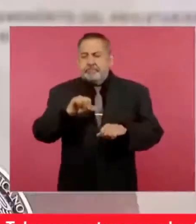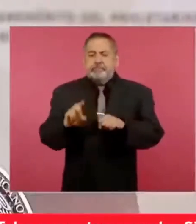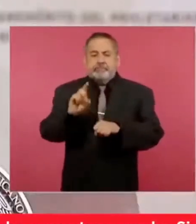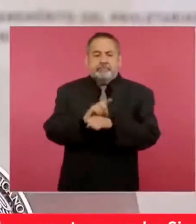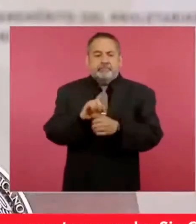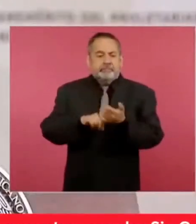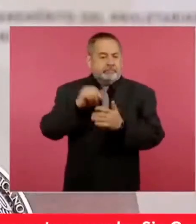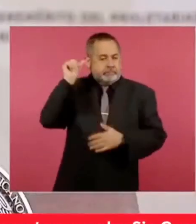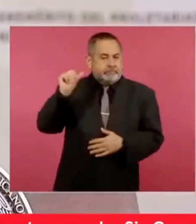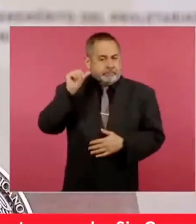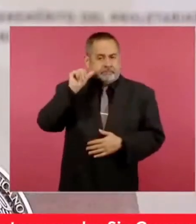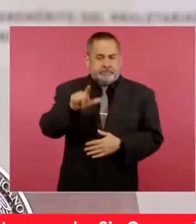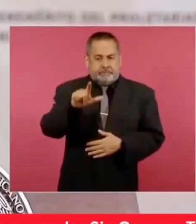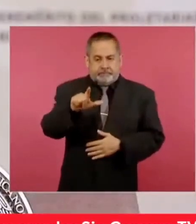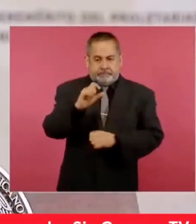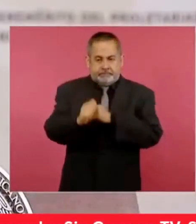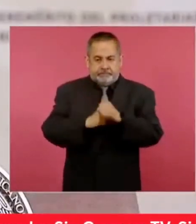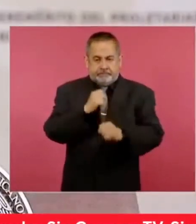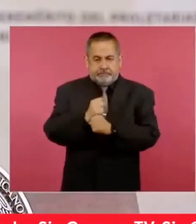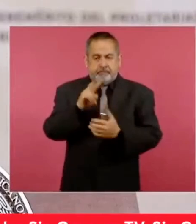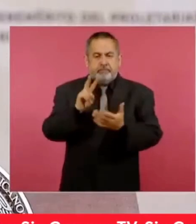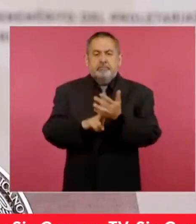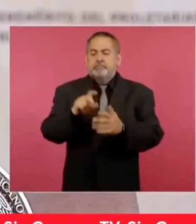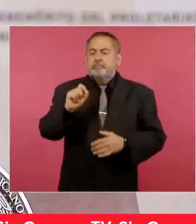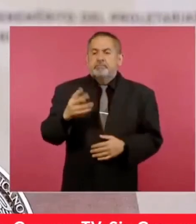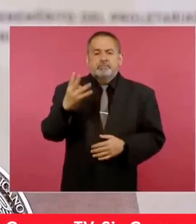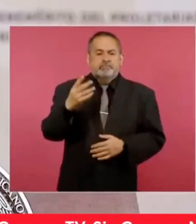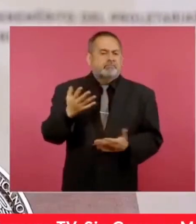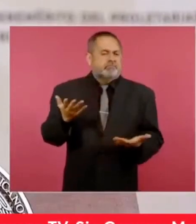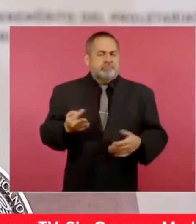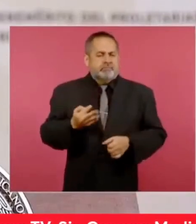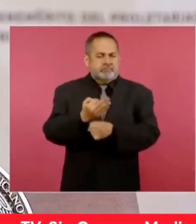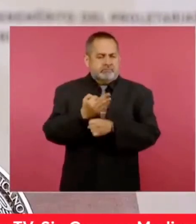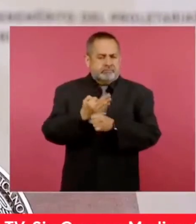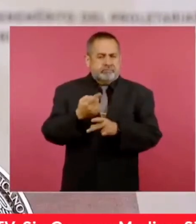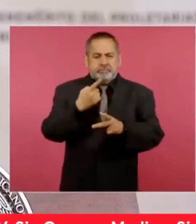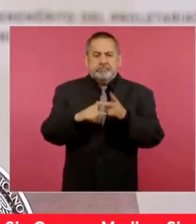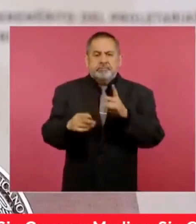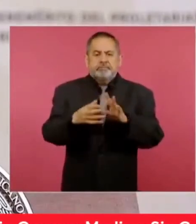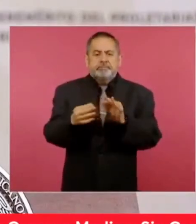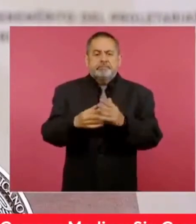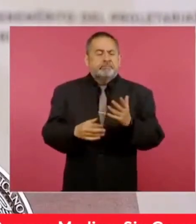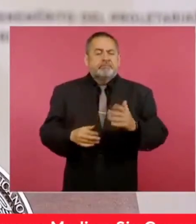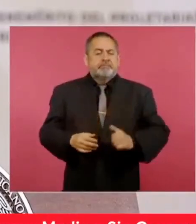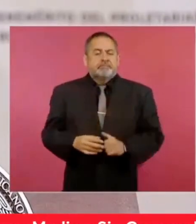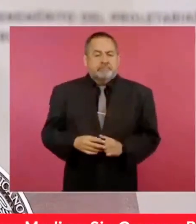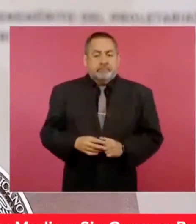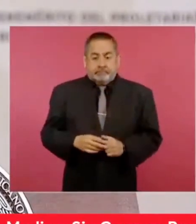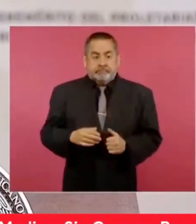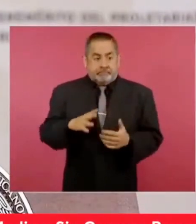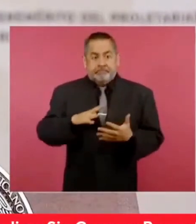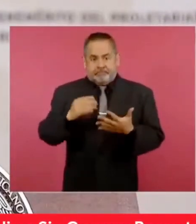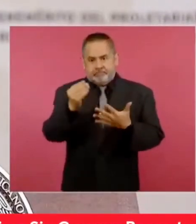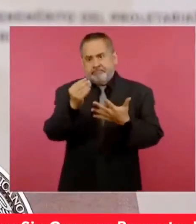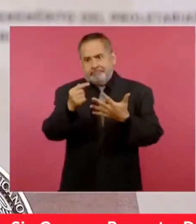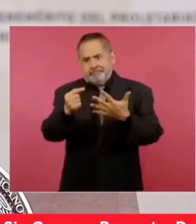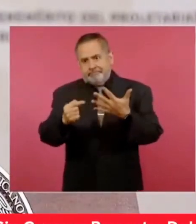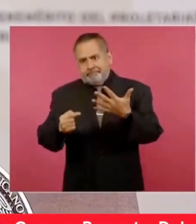de abril del año 2024 y vamos a iniciar porque está cargadita la